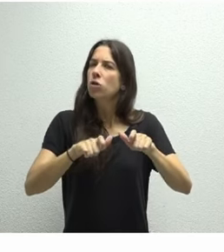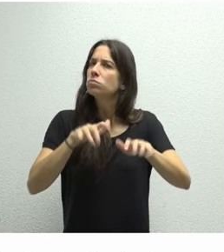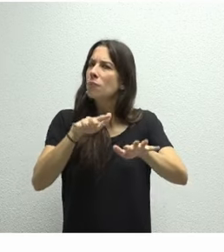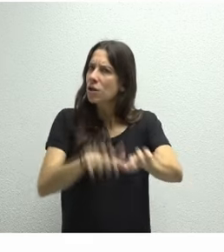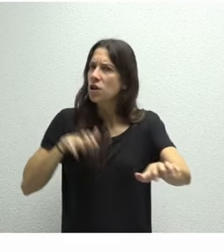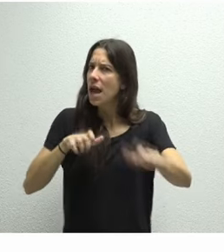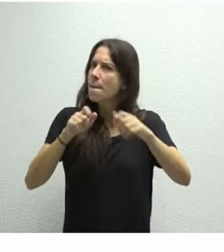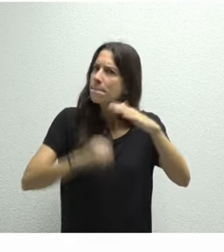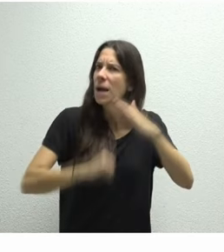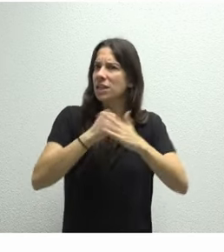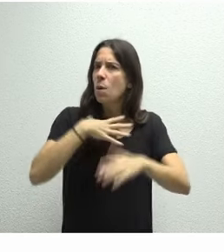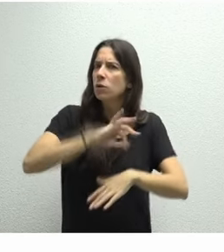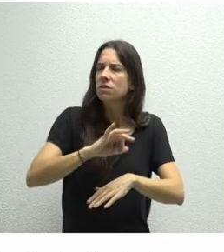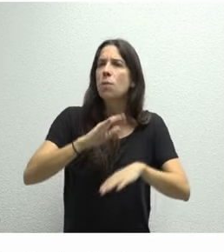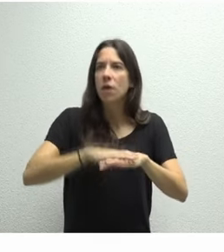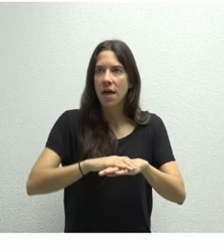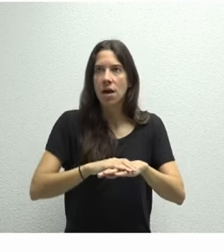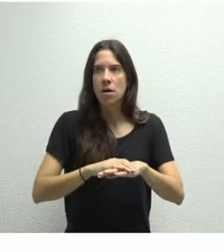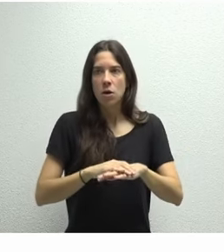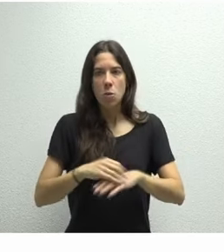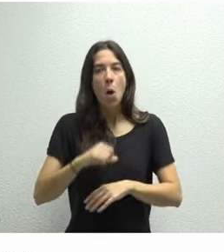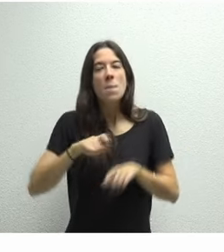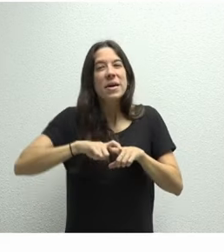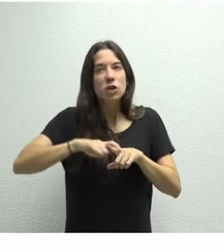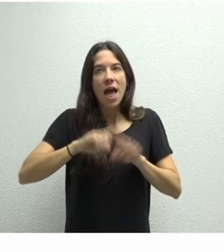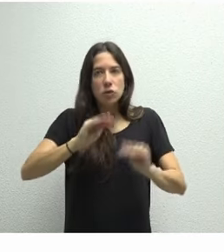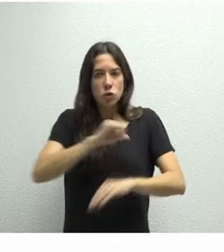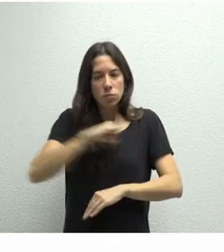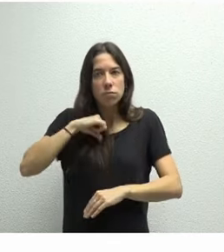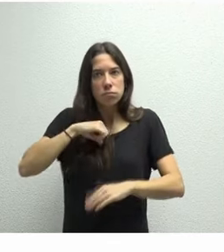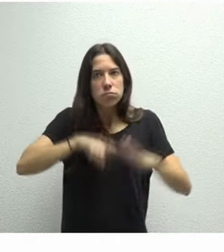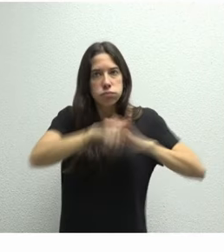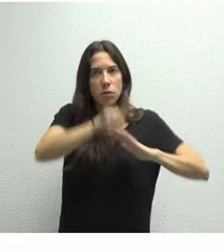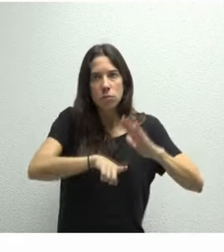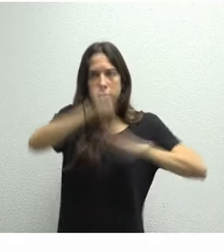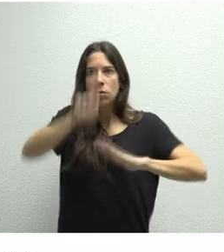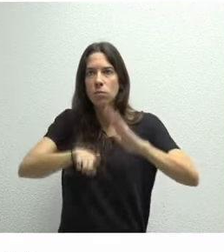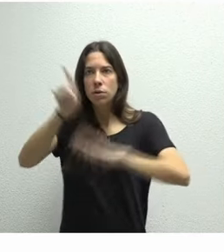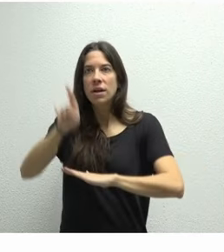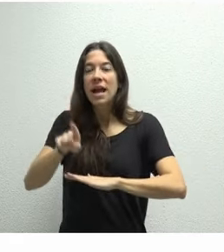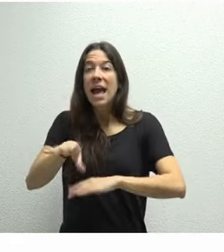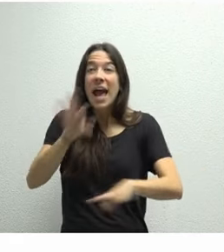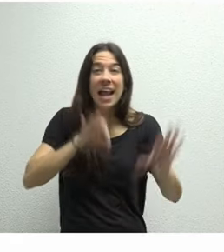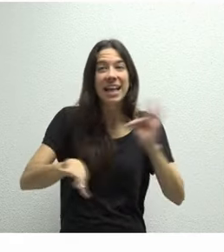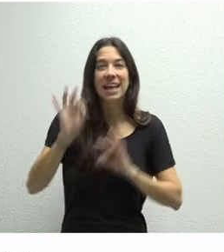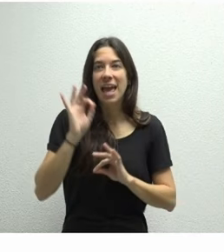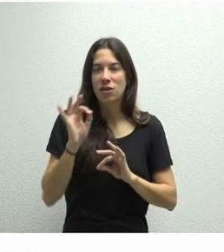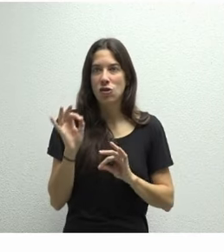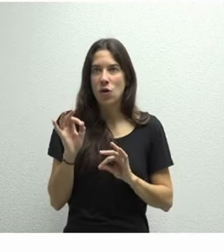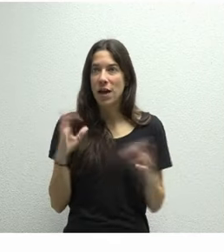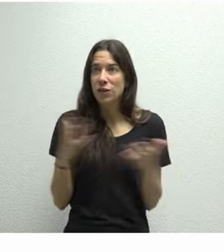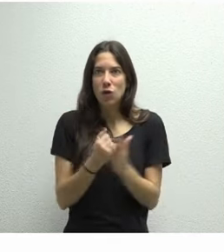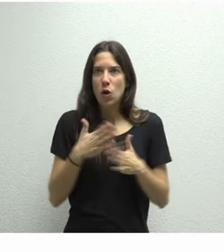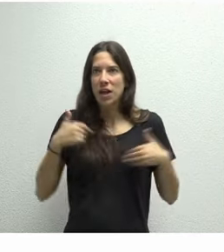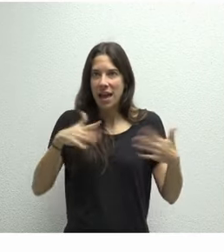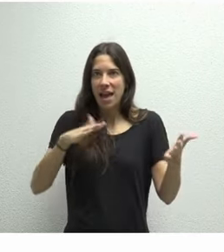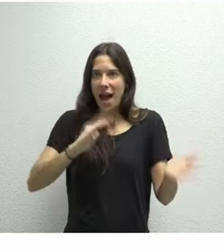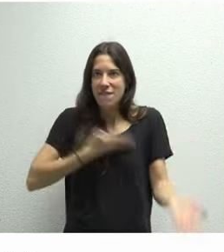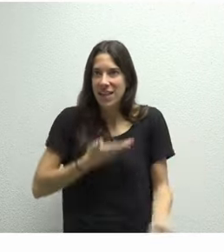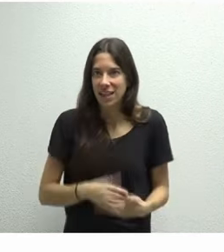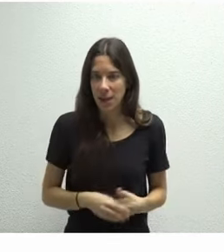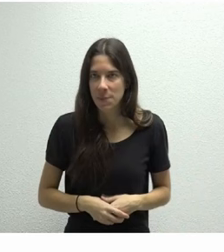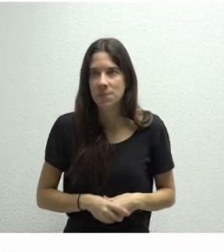desarrollo de sus diferentes personalidades ejerciendo su libertad de elección en toda la toma de decisiones que les afecten pod poder